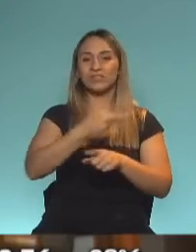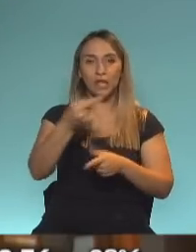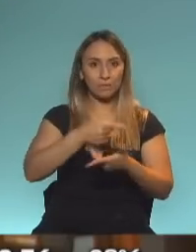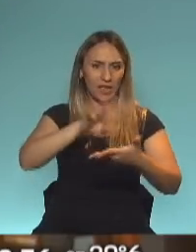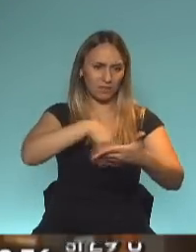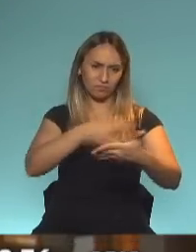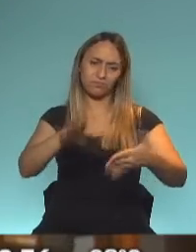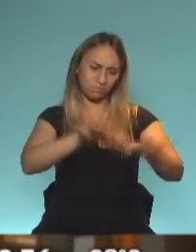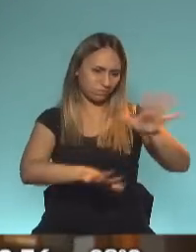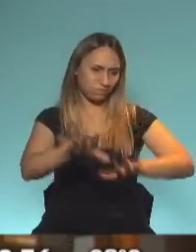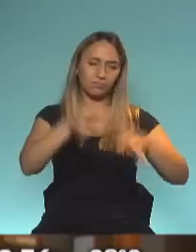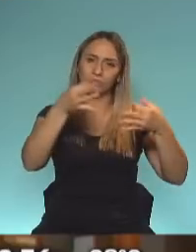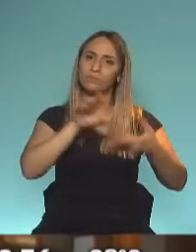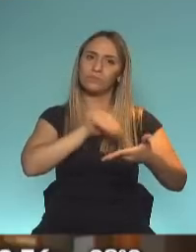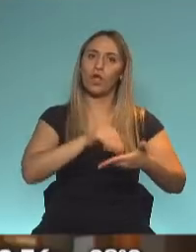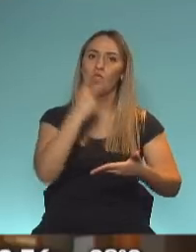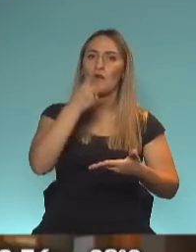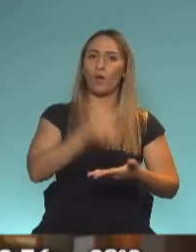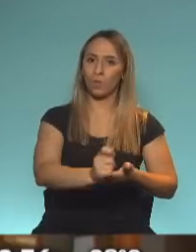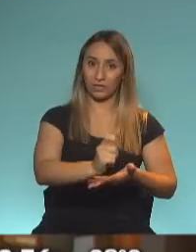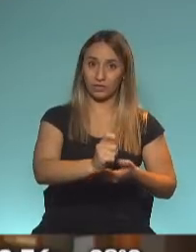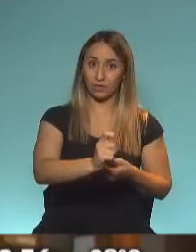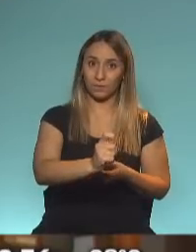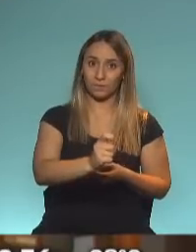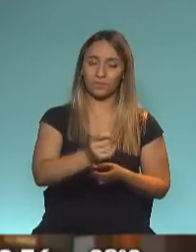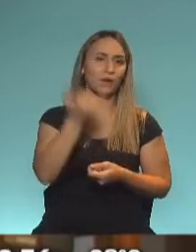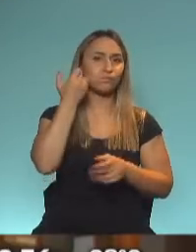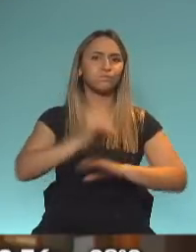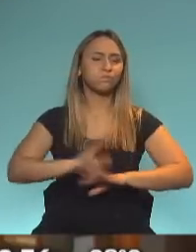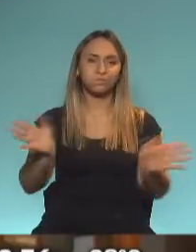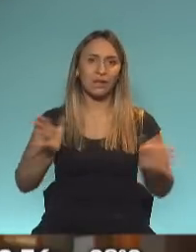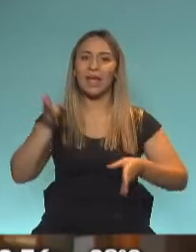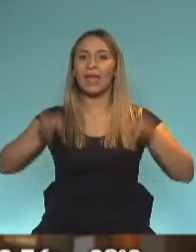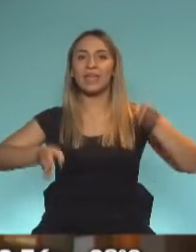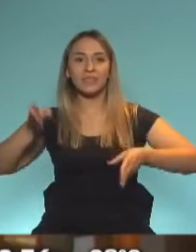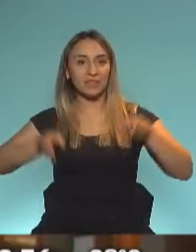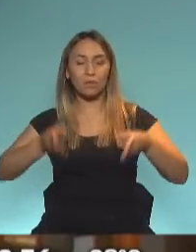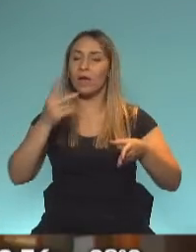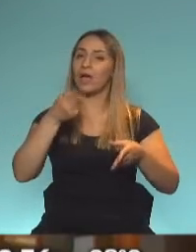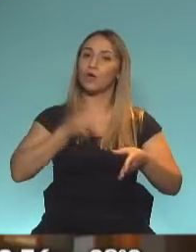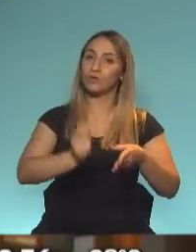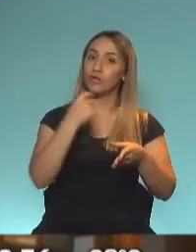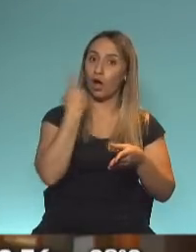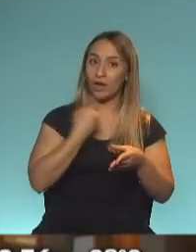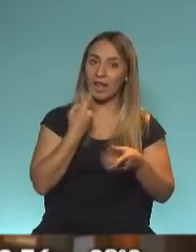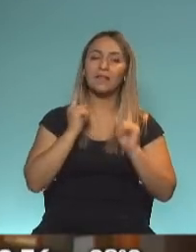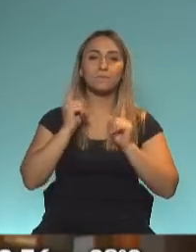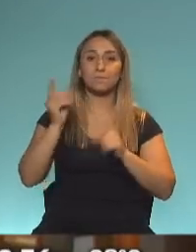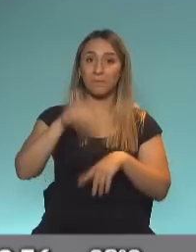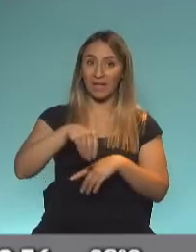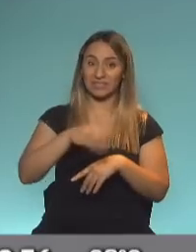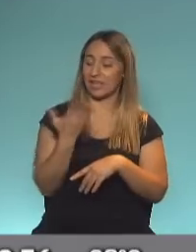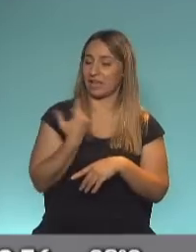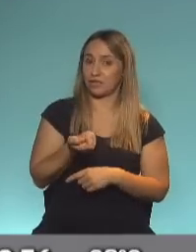le decía, hay 2 juicios que ya están en etapa de juicio oral. Además hay que agregarle que hace